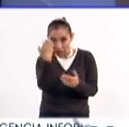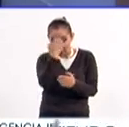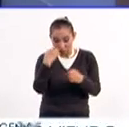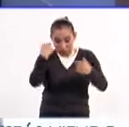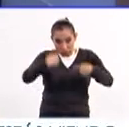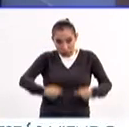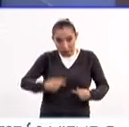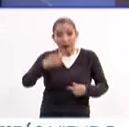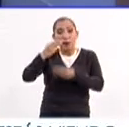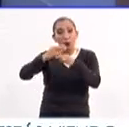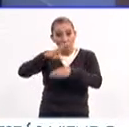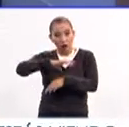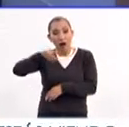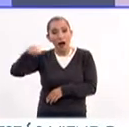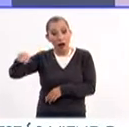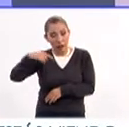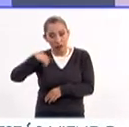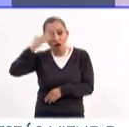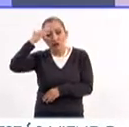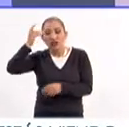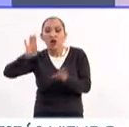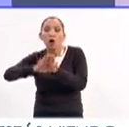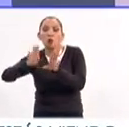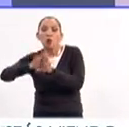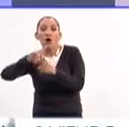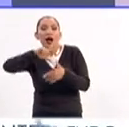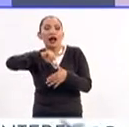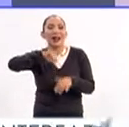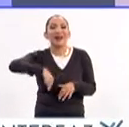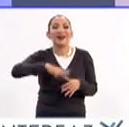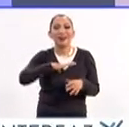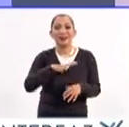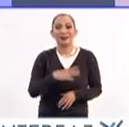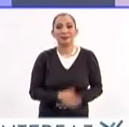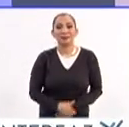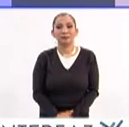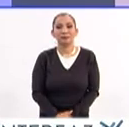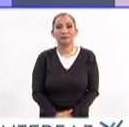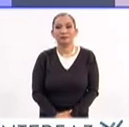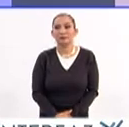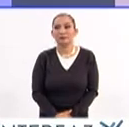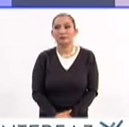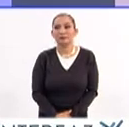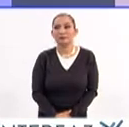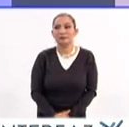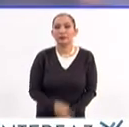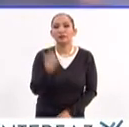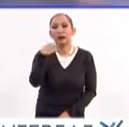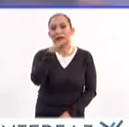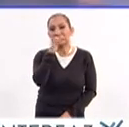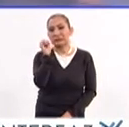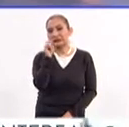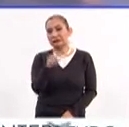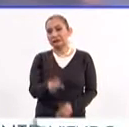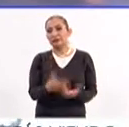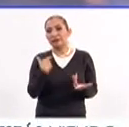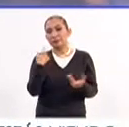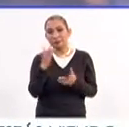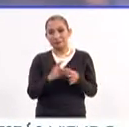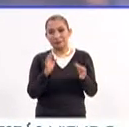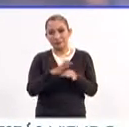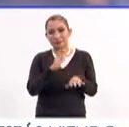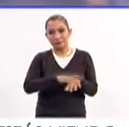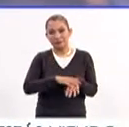el mundo sí la hay, y entonces tenemos que conocerla en América Latina. Y bueno, y para contestar esa pregunta y que me platique